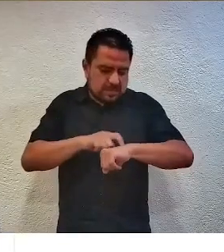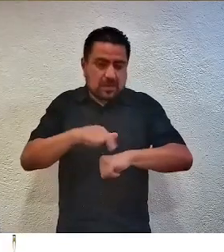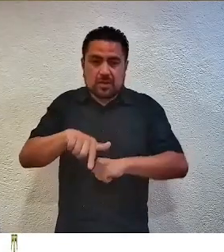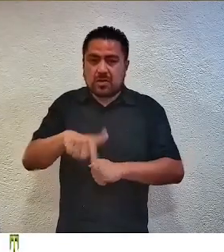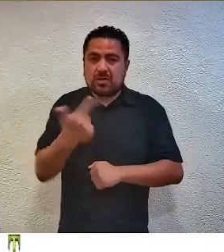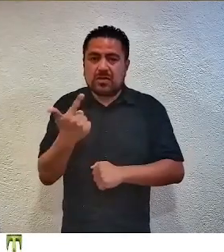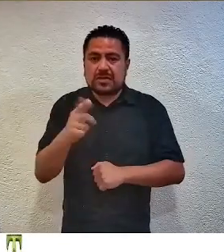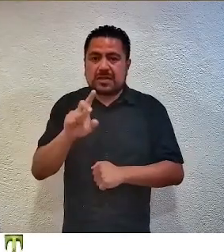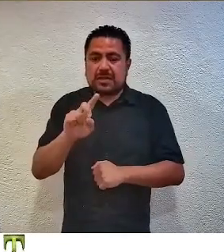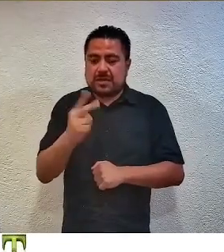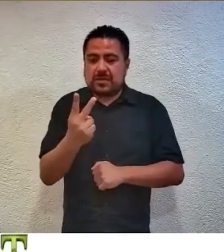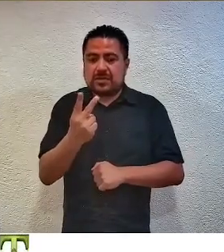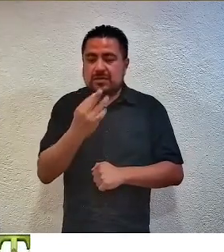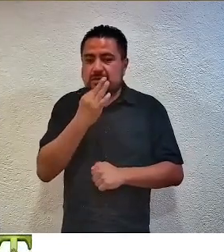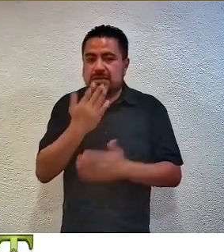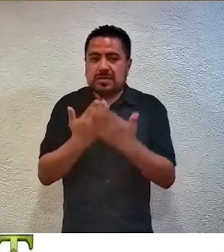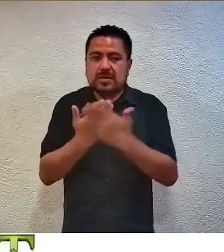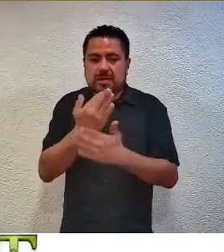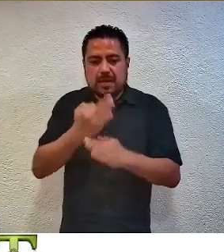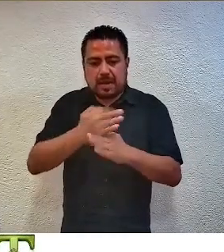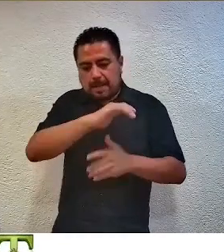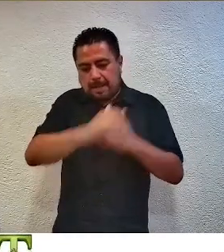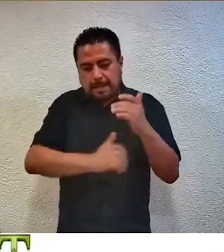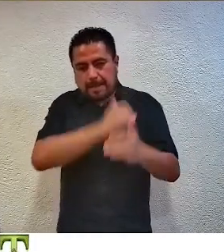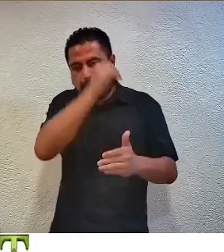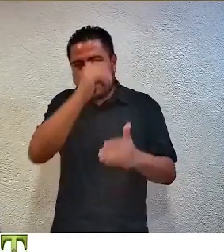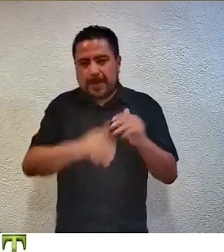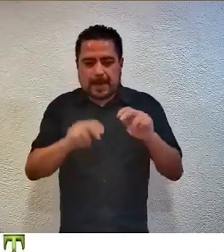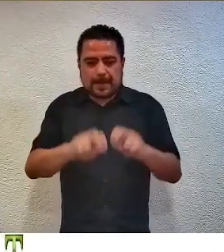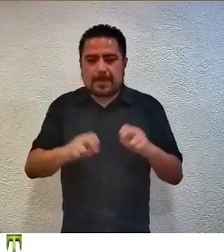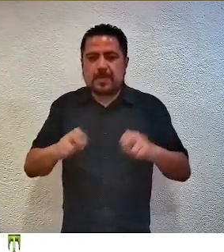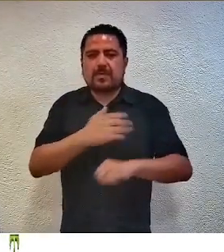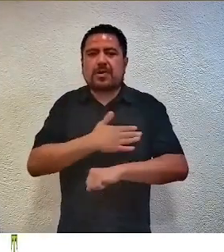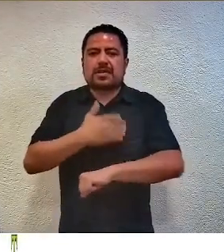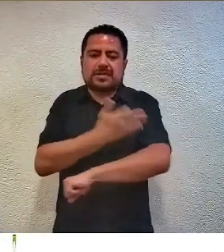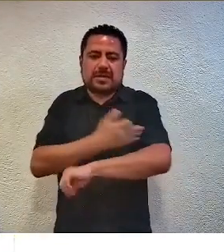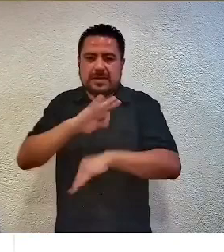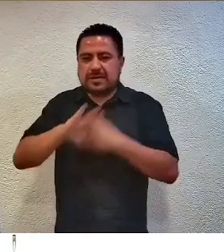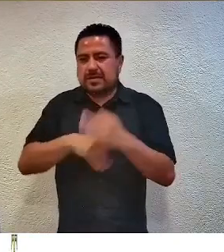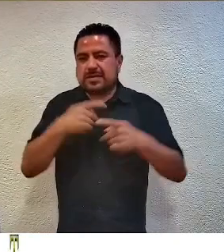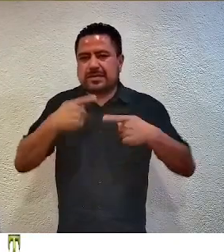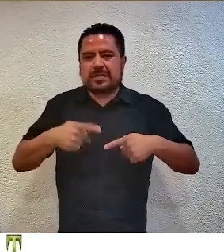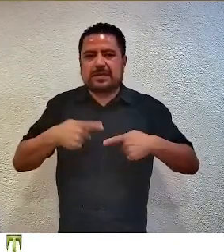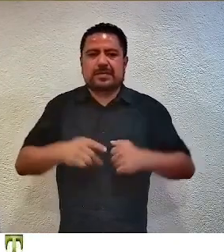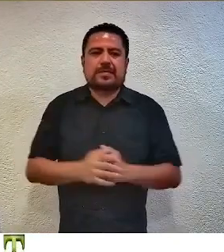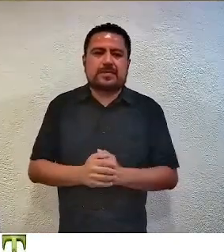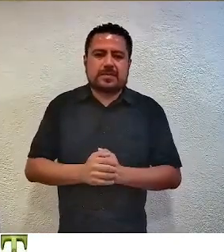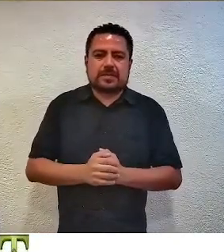12:32, se declara concluida la sesión. Buenas tardes a todas y a todos.